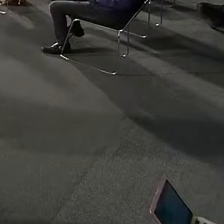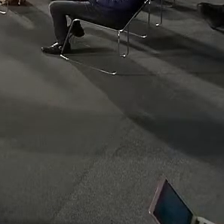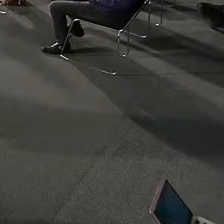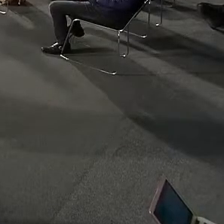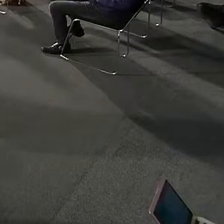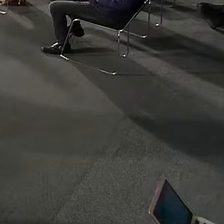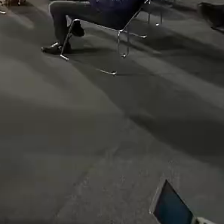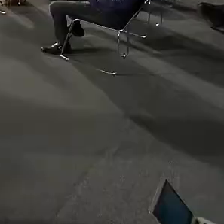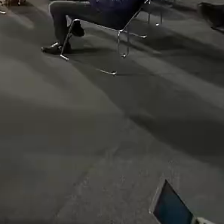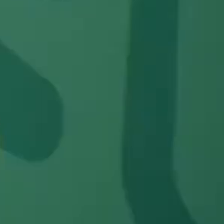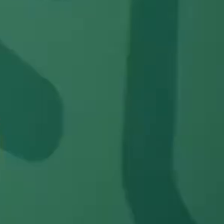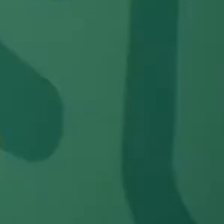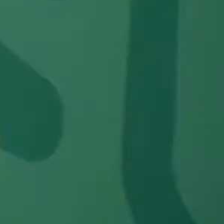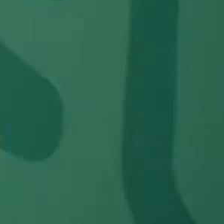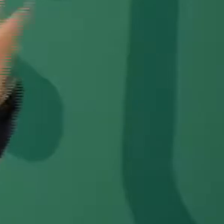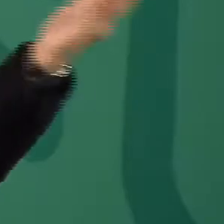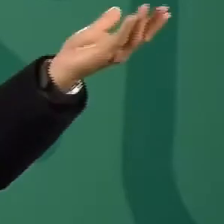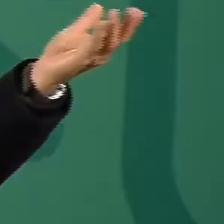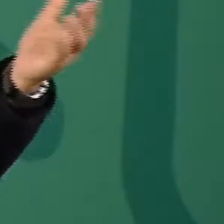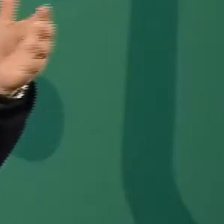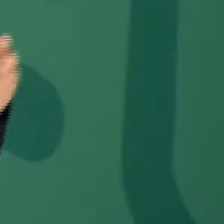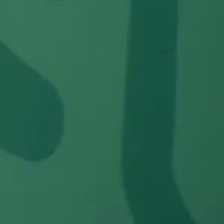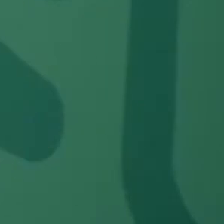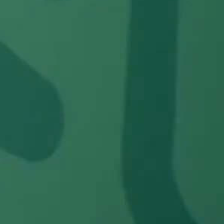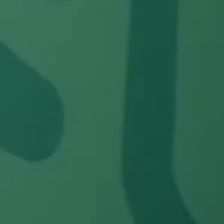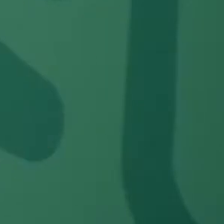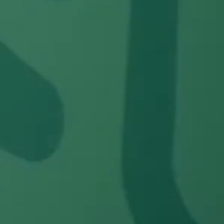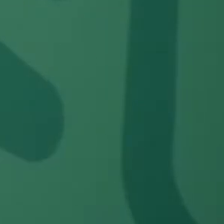había sido banquero, nunca.